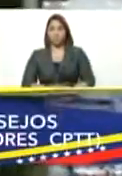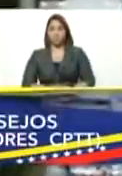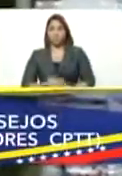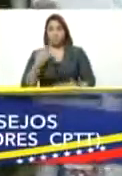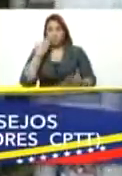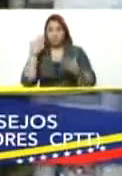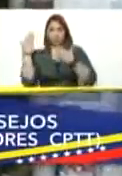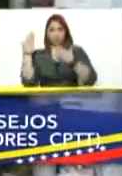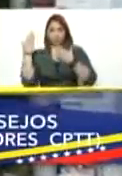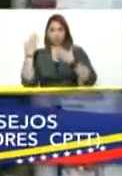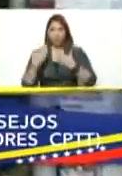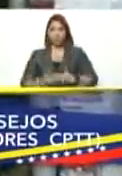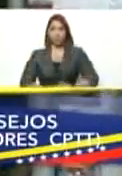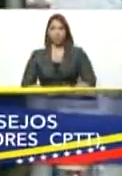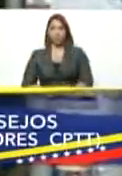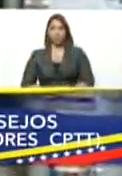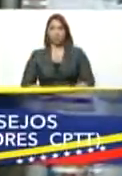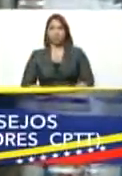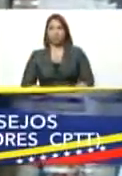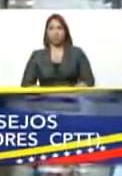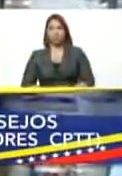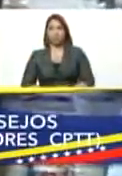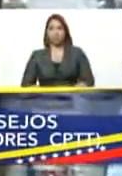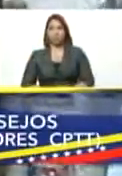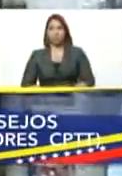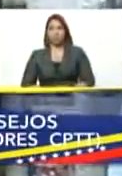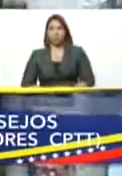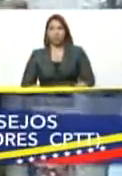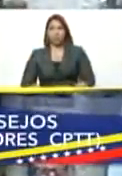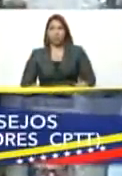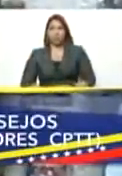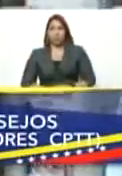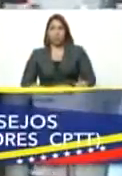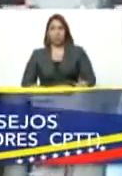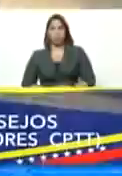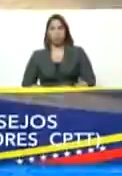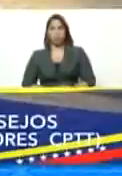Biomorgui. Sé por José Gregorio Hernández, ¿verdad?